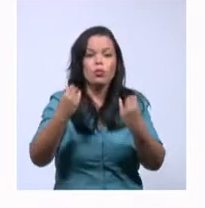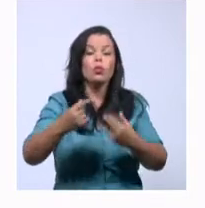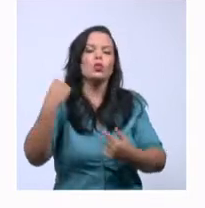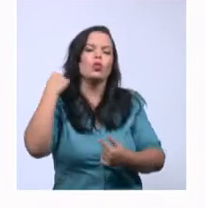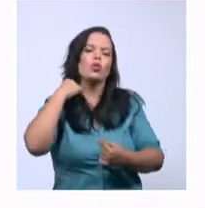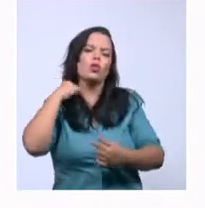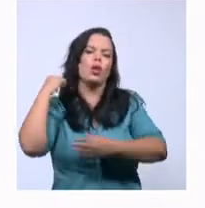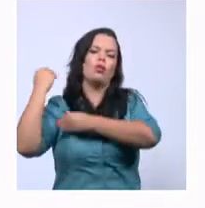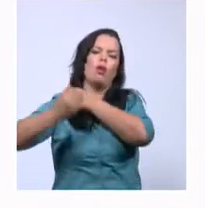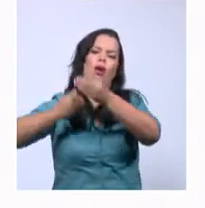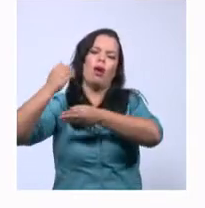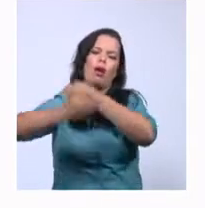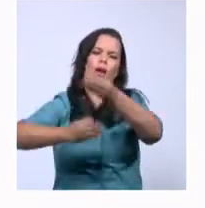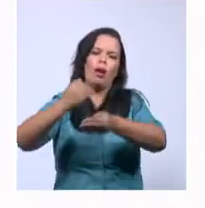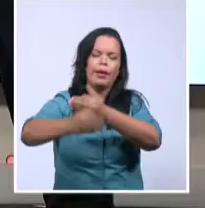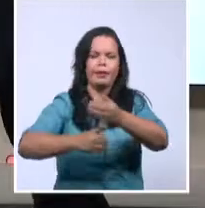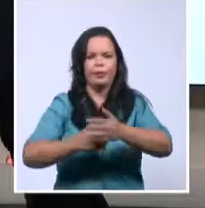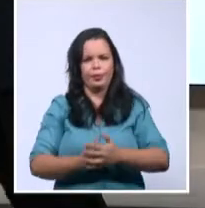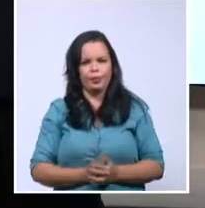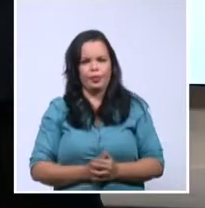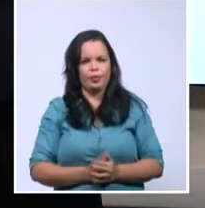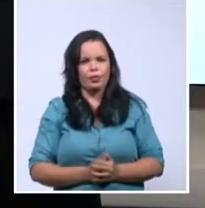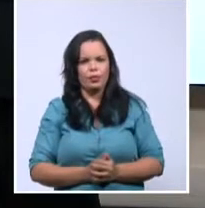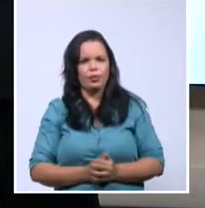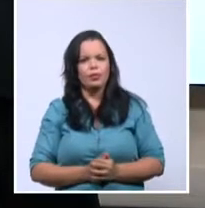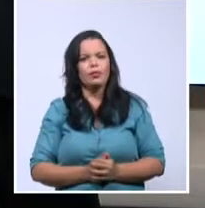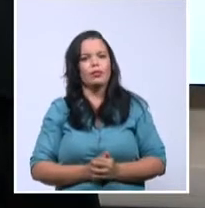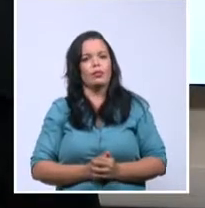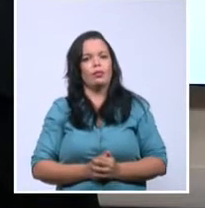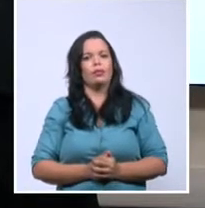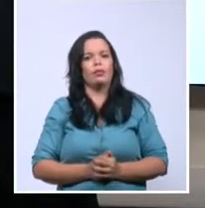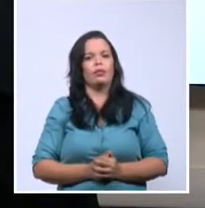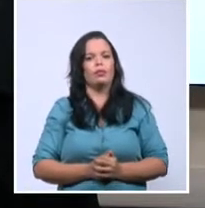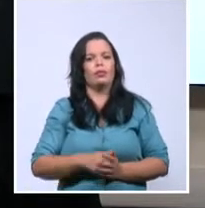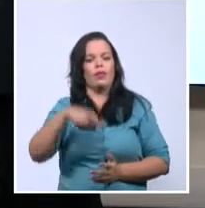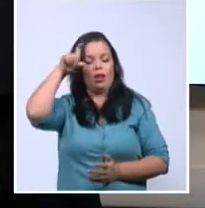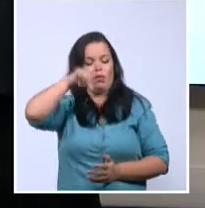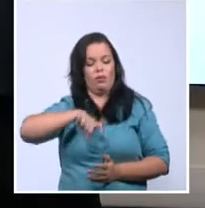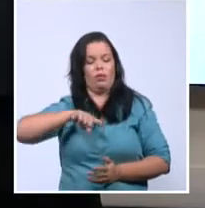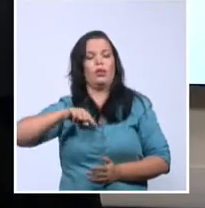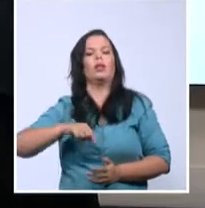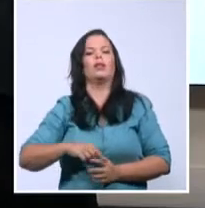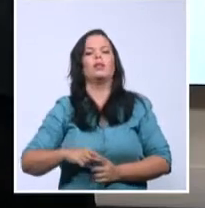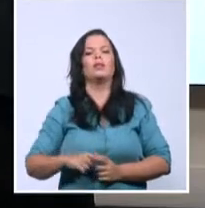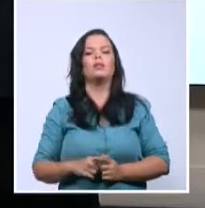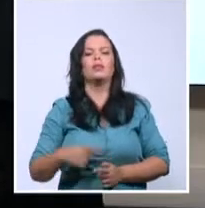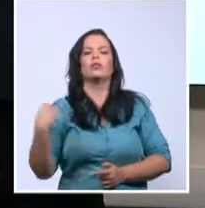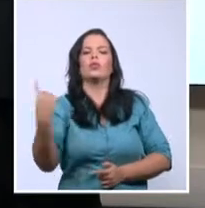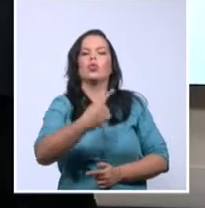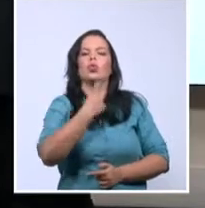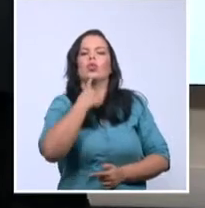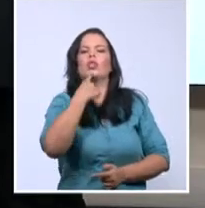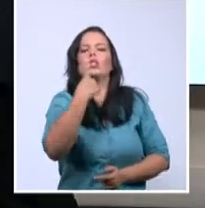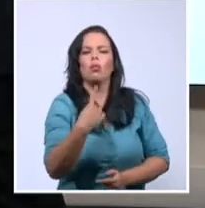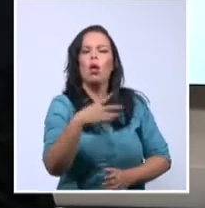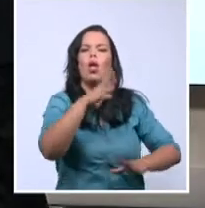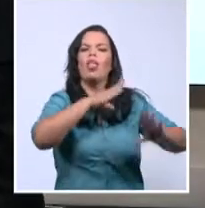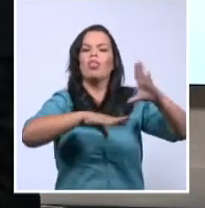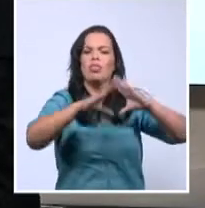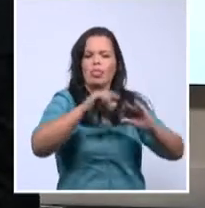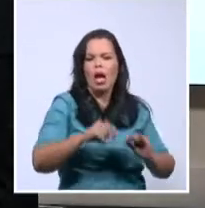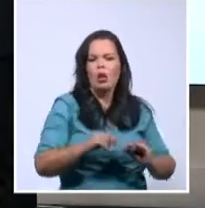extremadamente peligrosa. Y concluye, decimos alto y claro, diálogo sí,